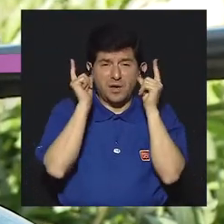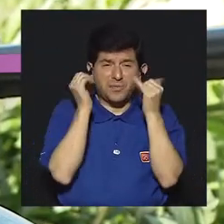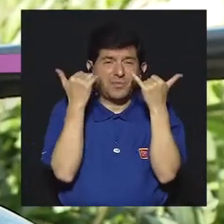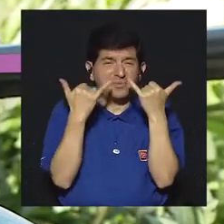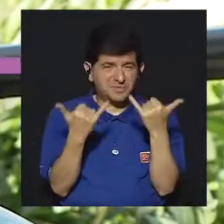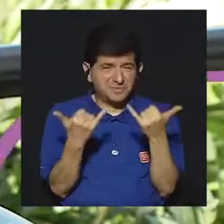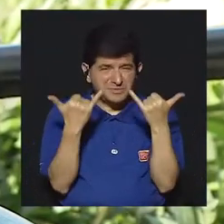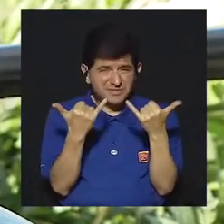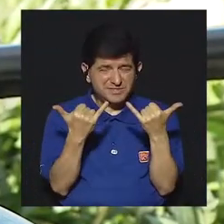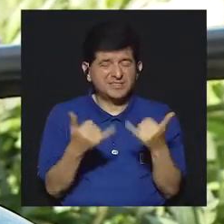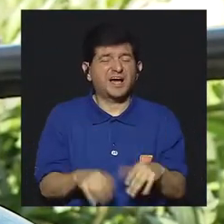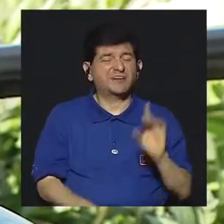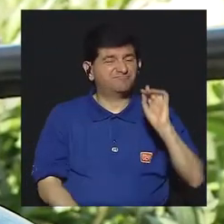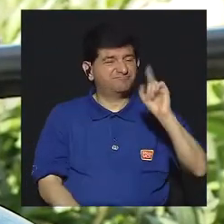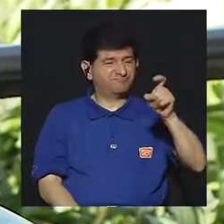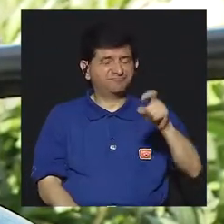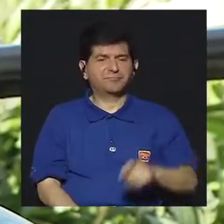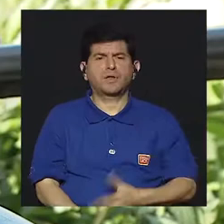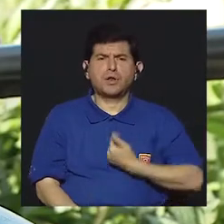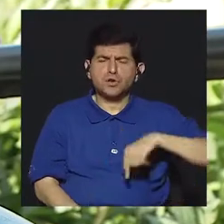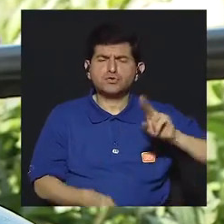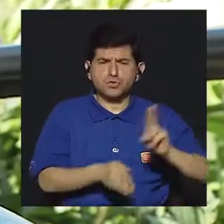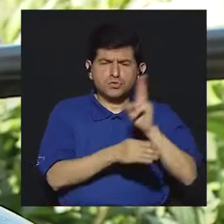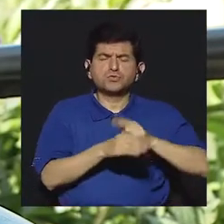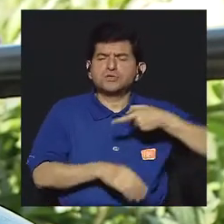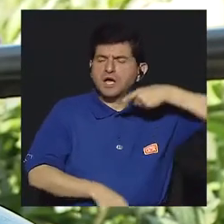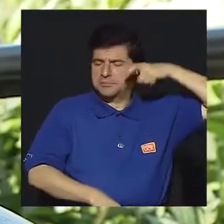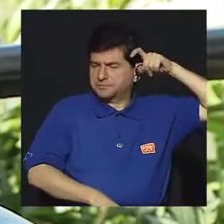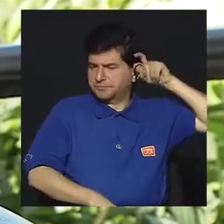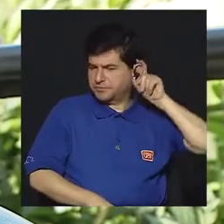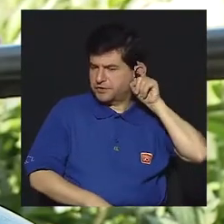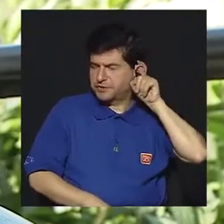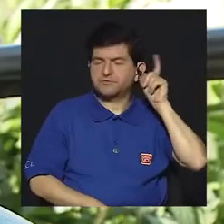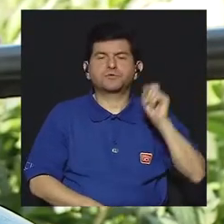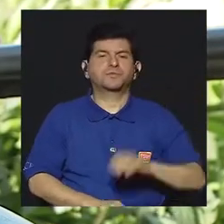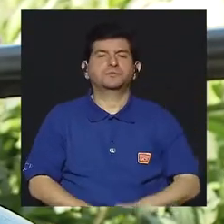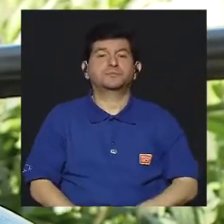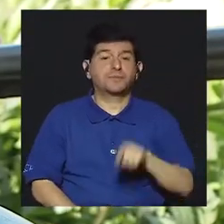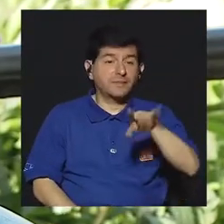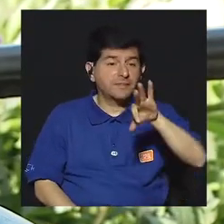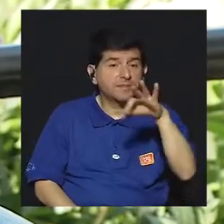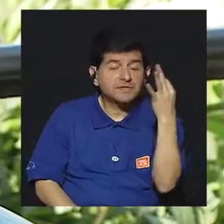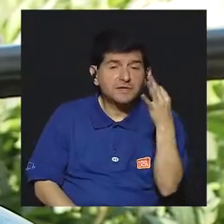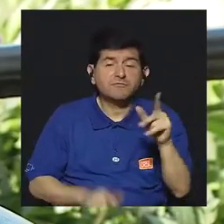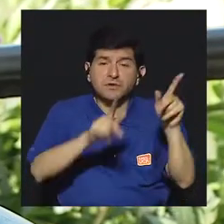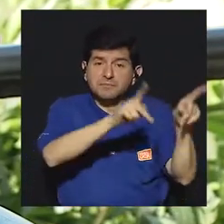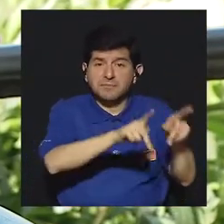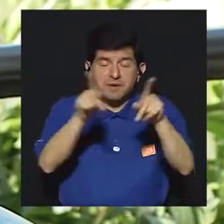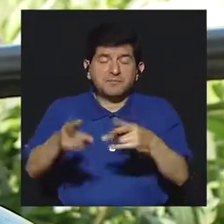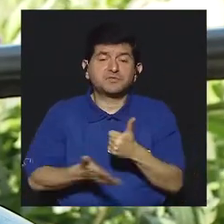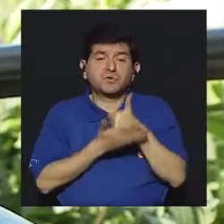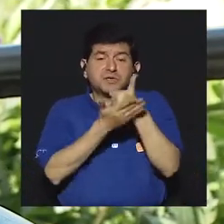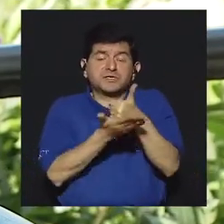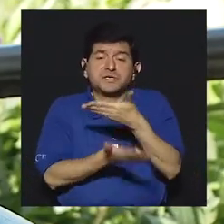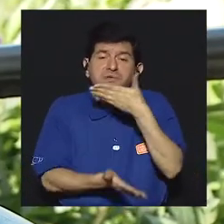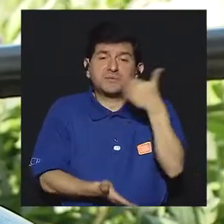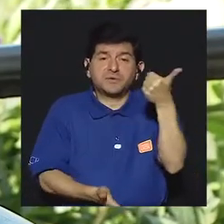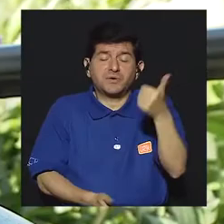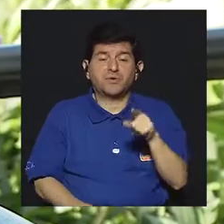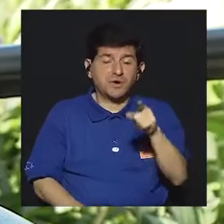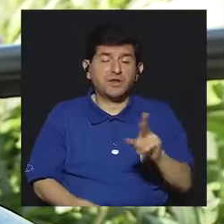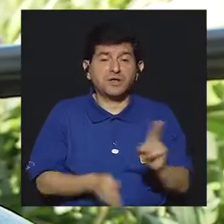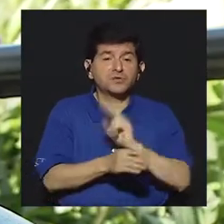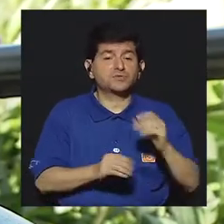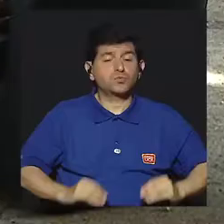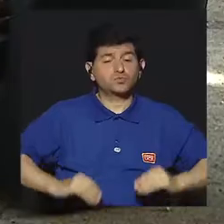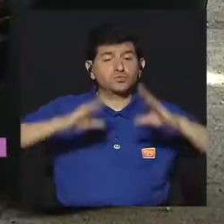auditiva ya totalmente diagnosticada, pues podamos usar una prótesis auditiva, un audífono, para que la persona se ayude más y que esto sea el